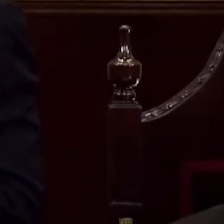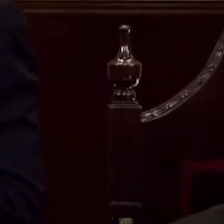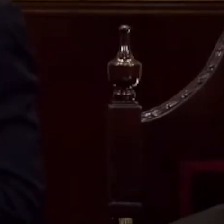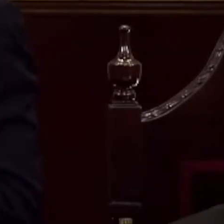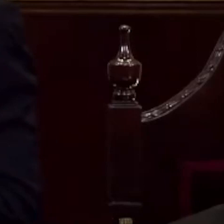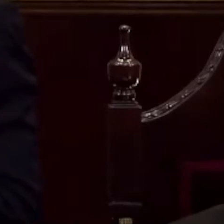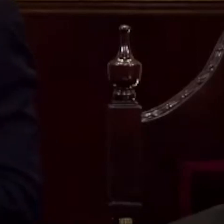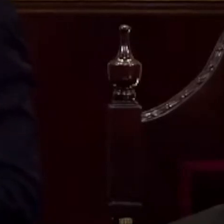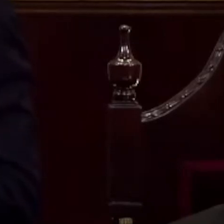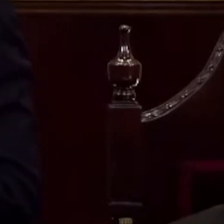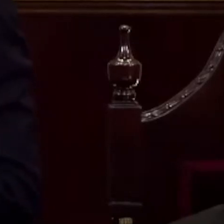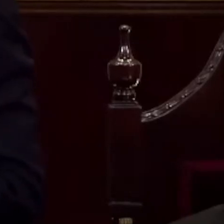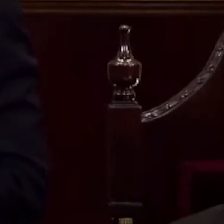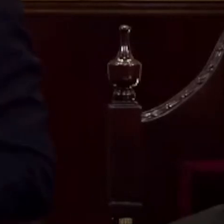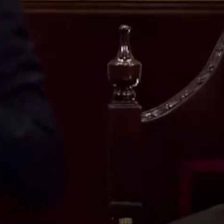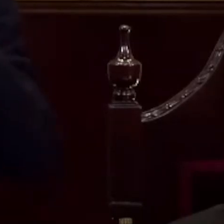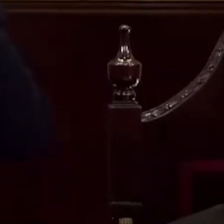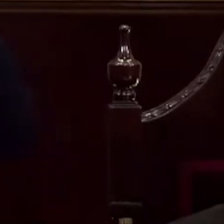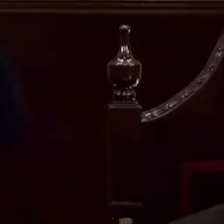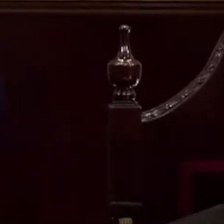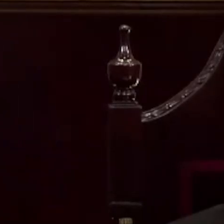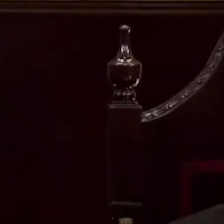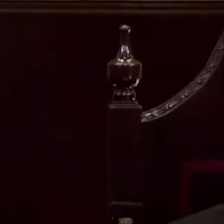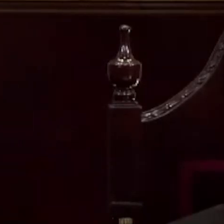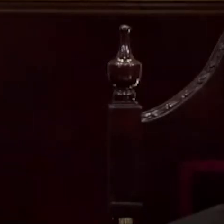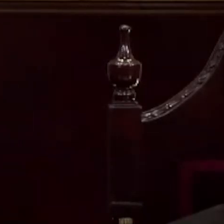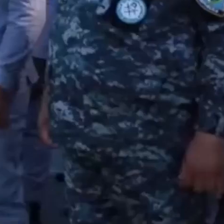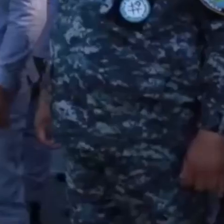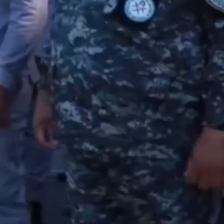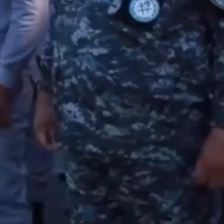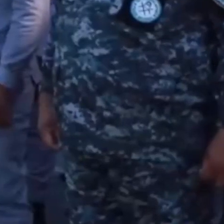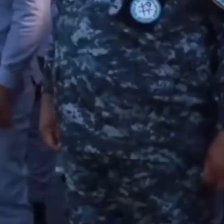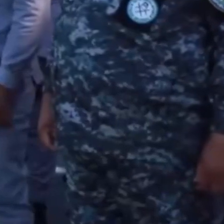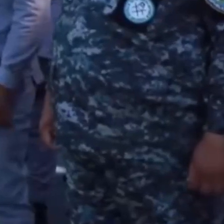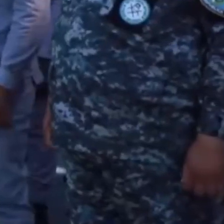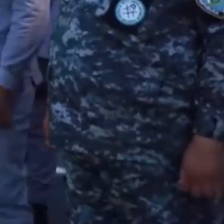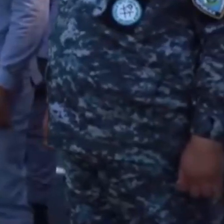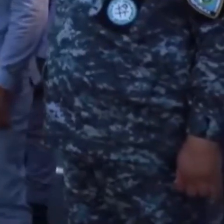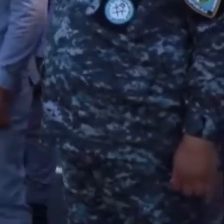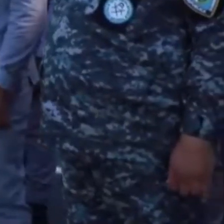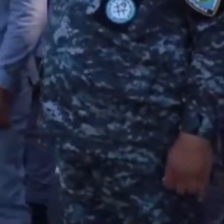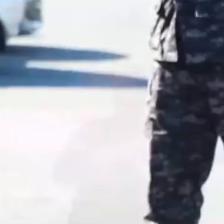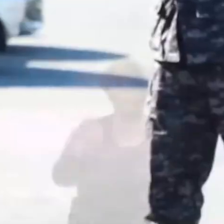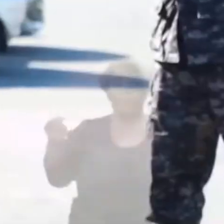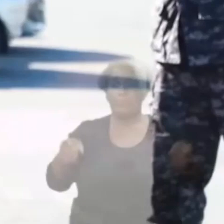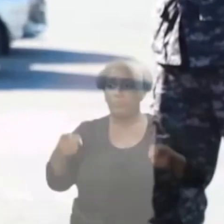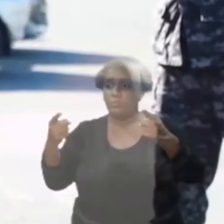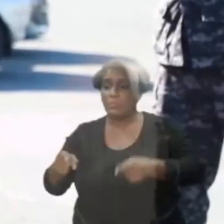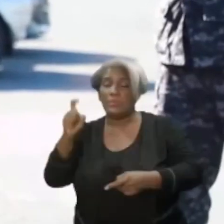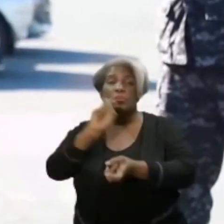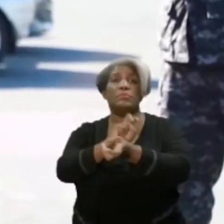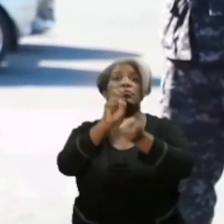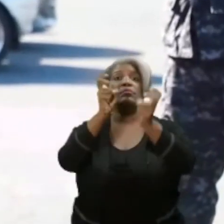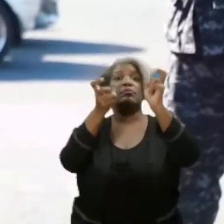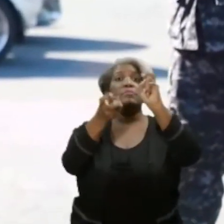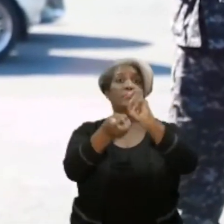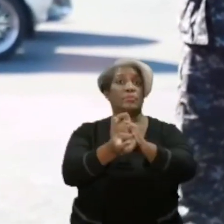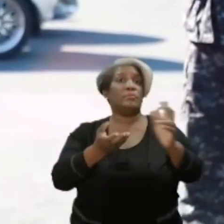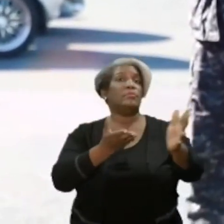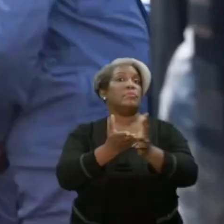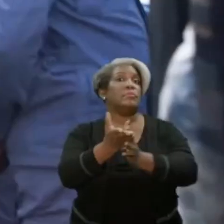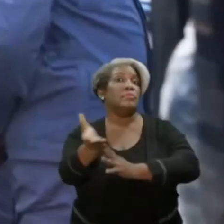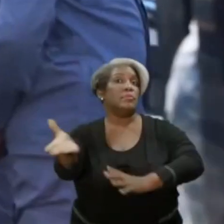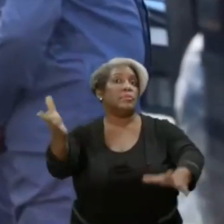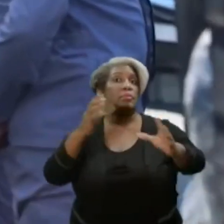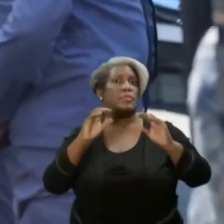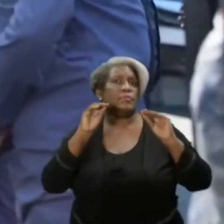quieren resultados inmediatos, pero la única manera de cambiar por completo el sistema es mediante la formación